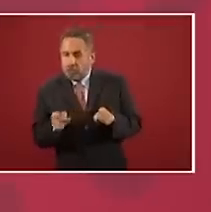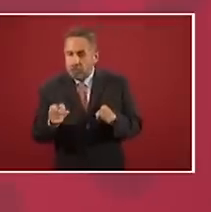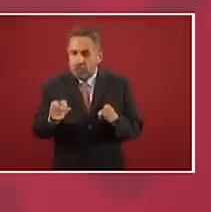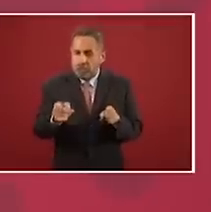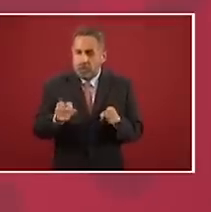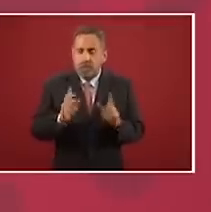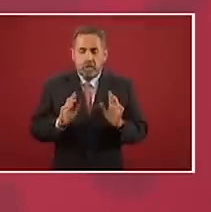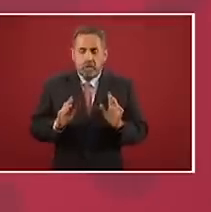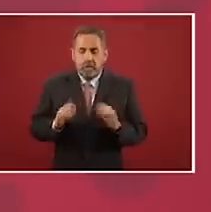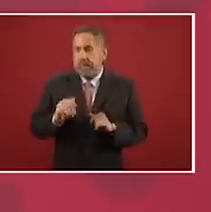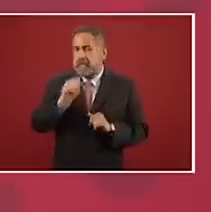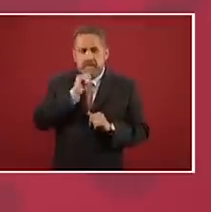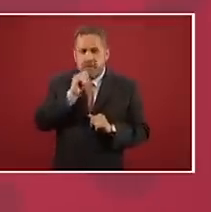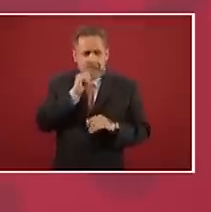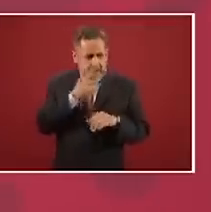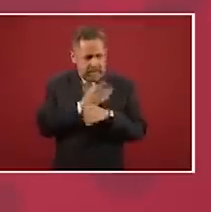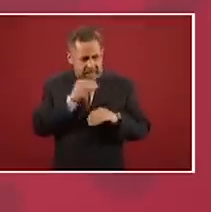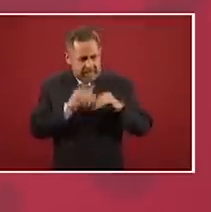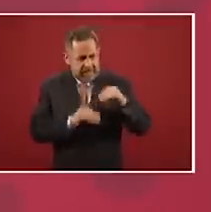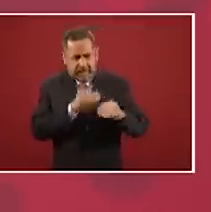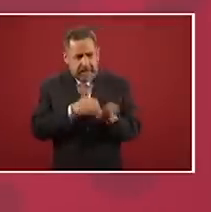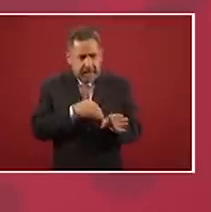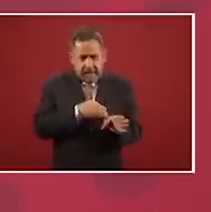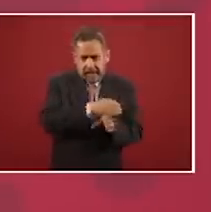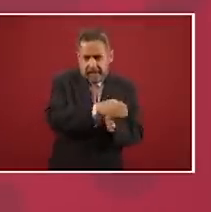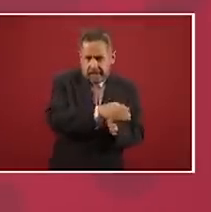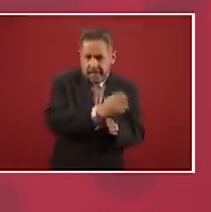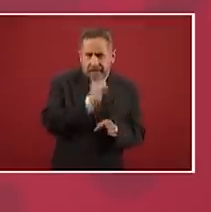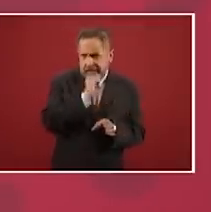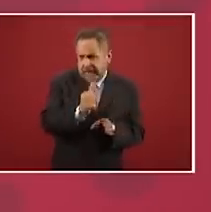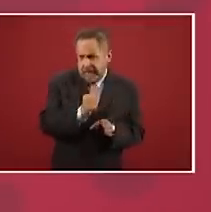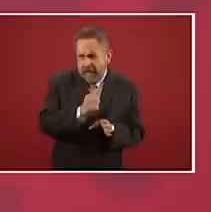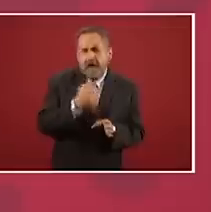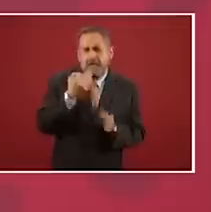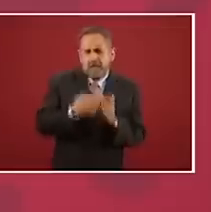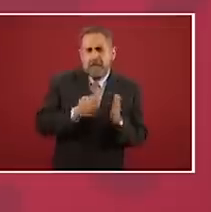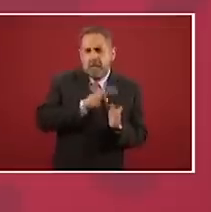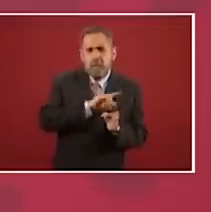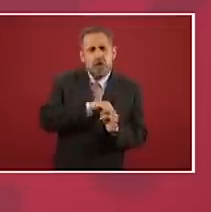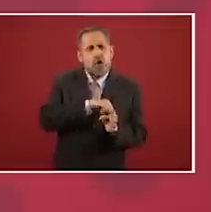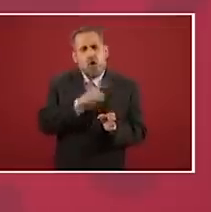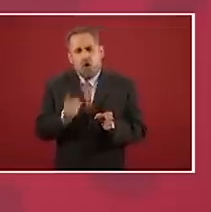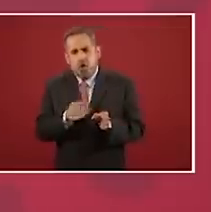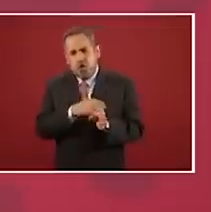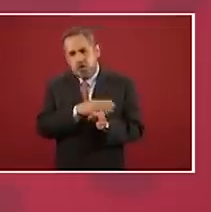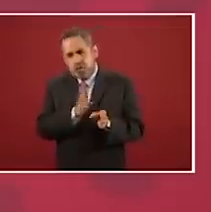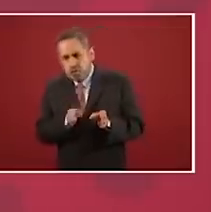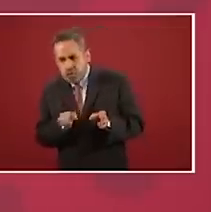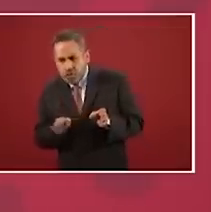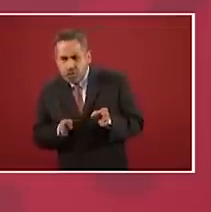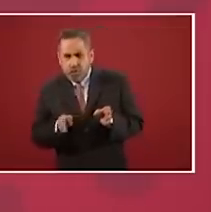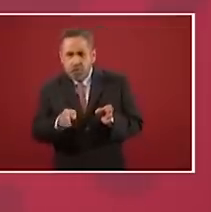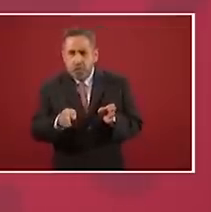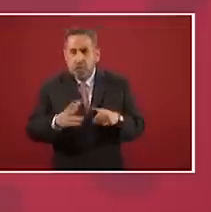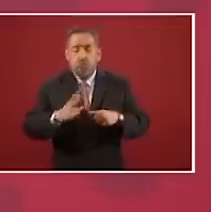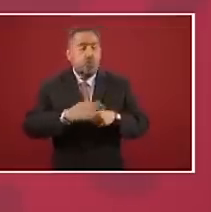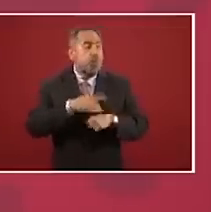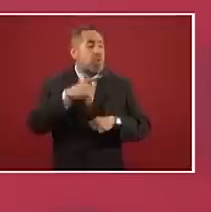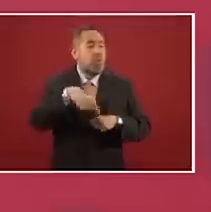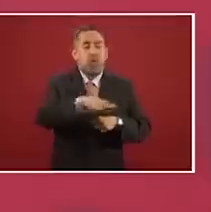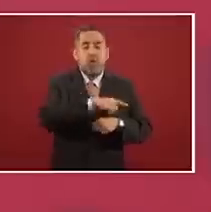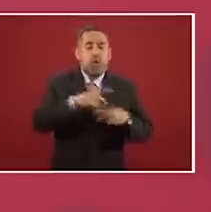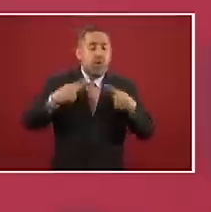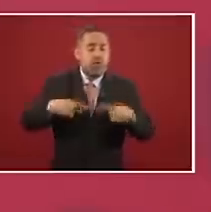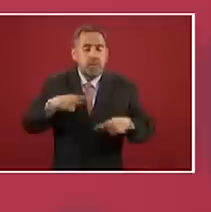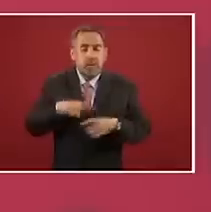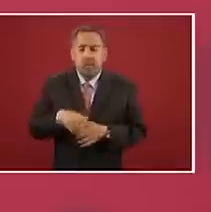Todavía no trabajan en el trazo original, porque la gente